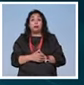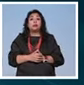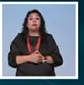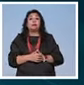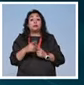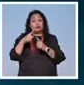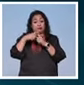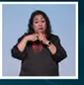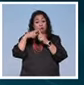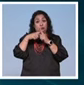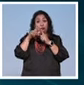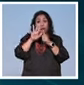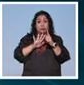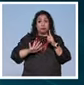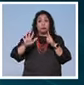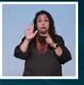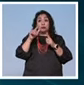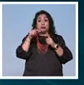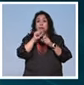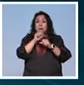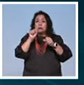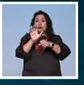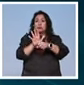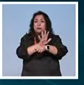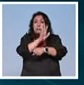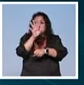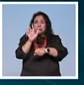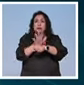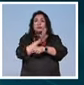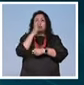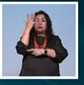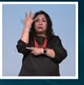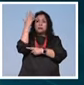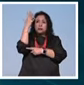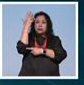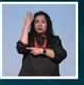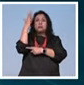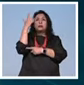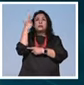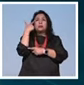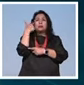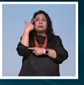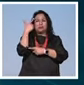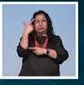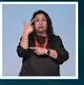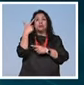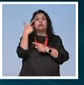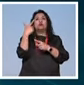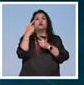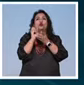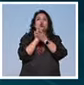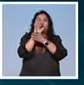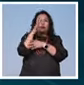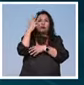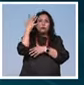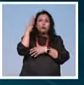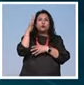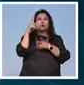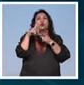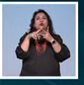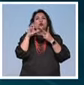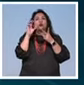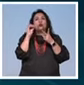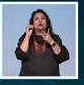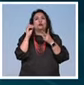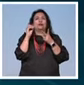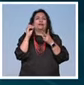El clima espacial, con explosiones de energía magnética del Sol en forma de manchas solares, erupciones solares y eyecciones